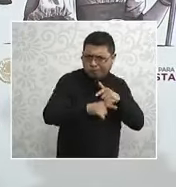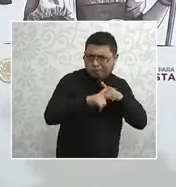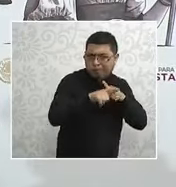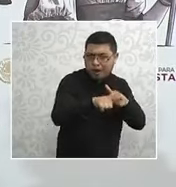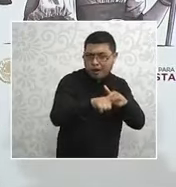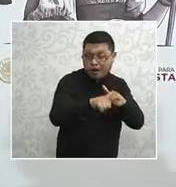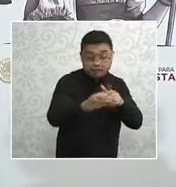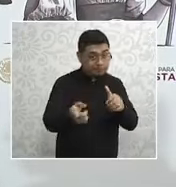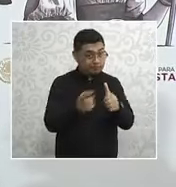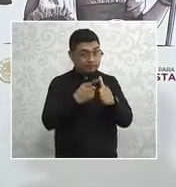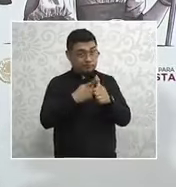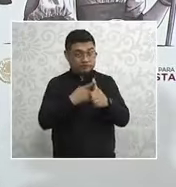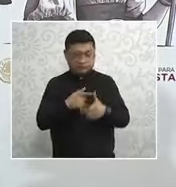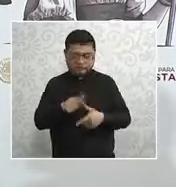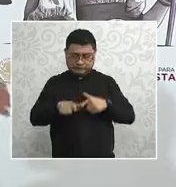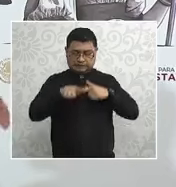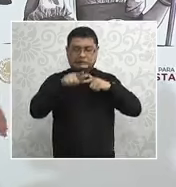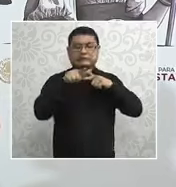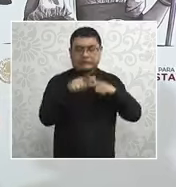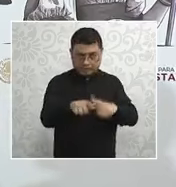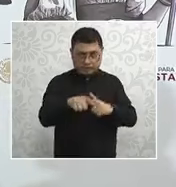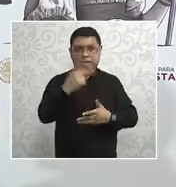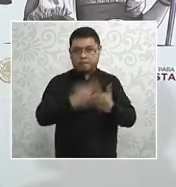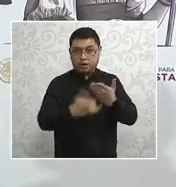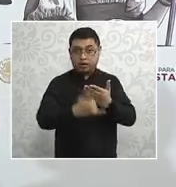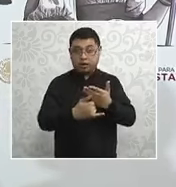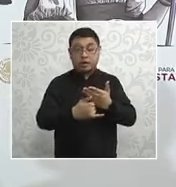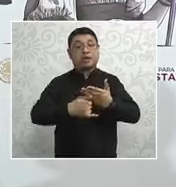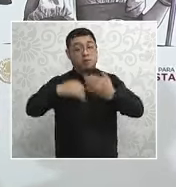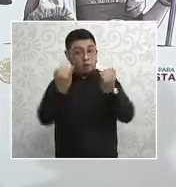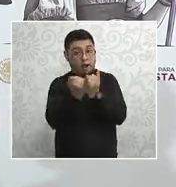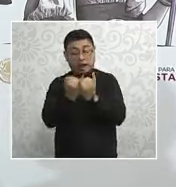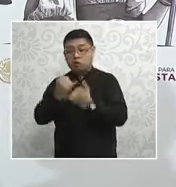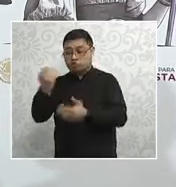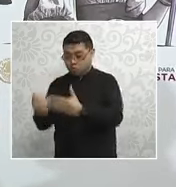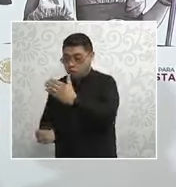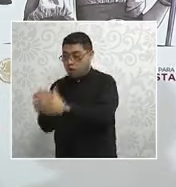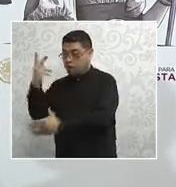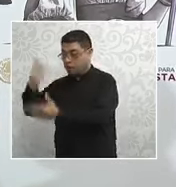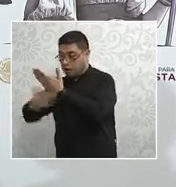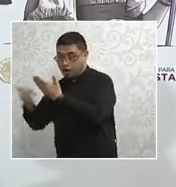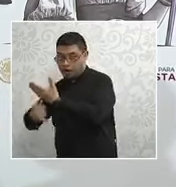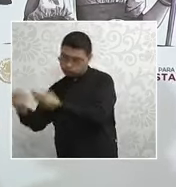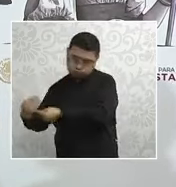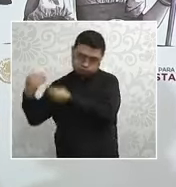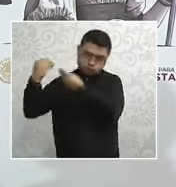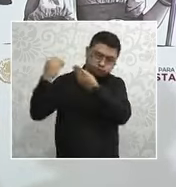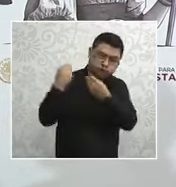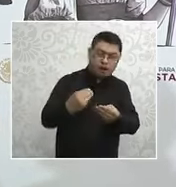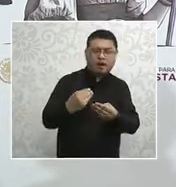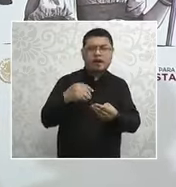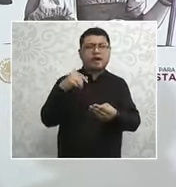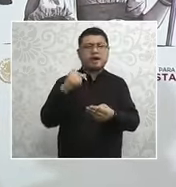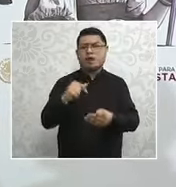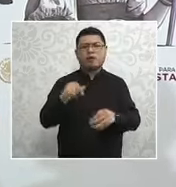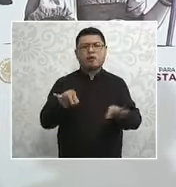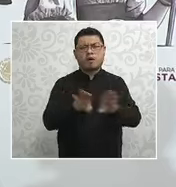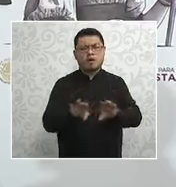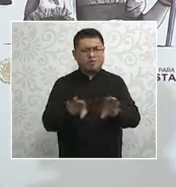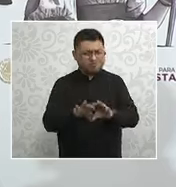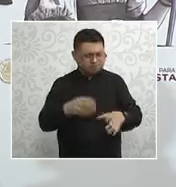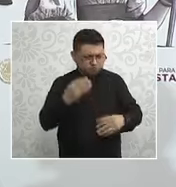bienestar e implementando nuevos programas y sabemos que este cambio se hace desde el territorio No